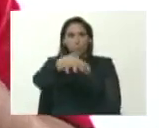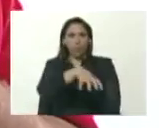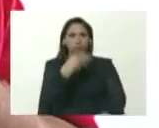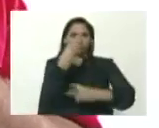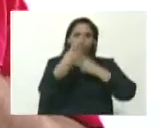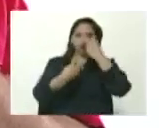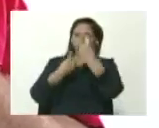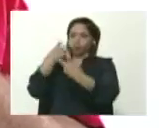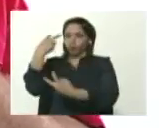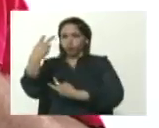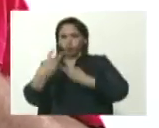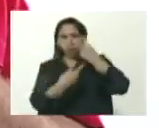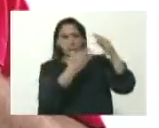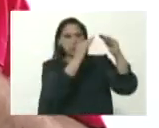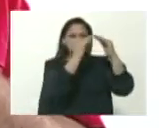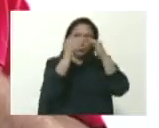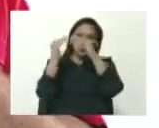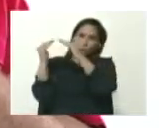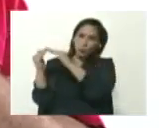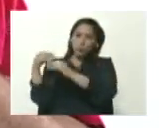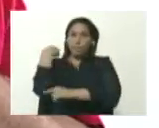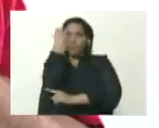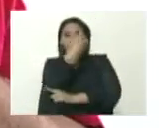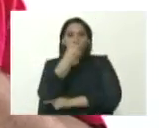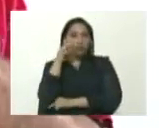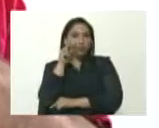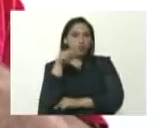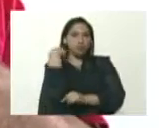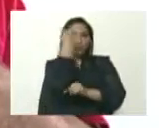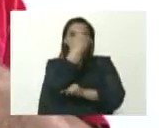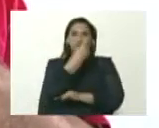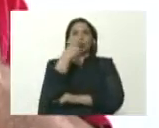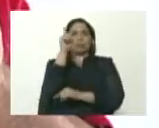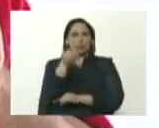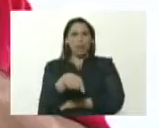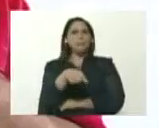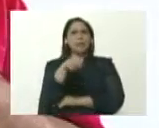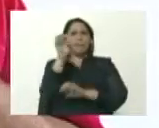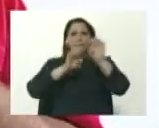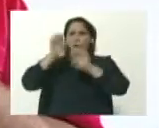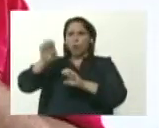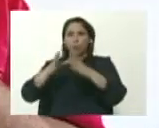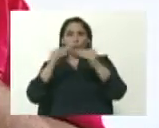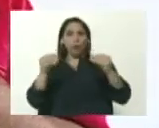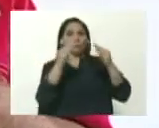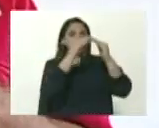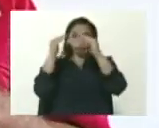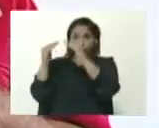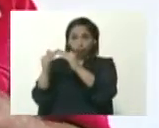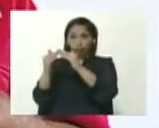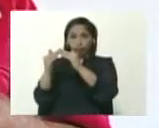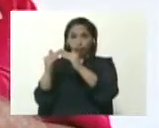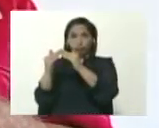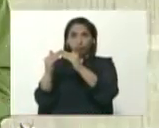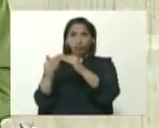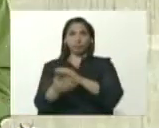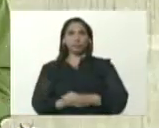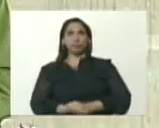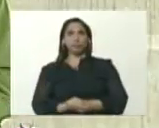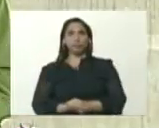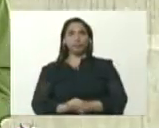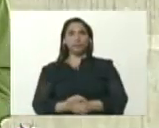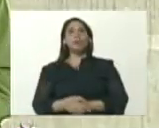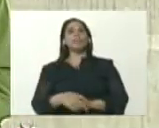dicho, casa por casa, cara por cara, caso por caso, uno por uno. Casa por casa, caso